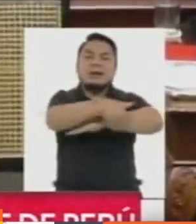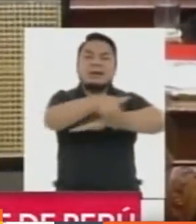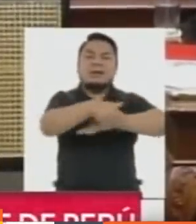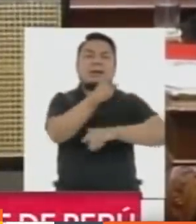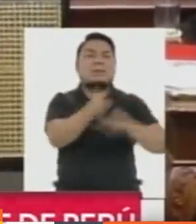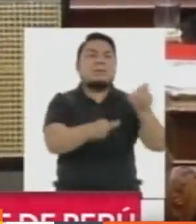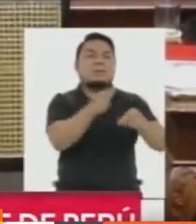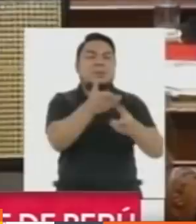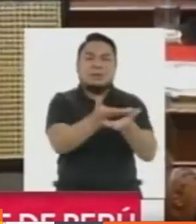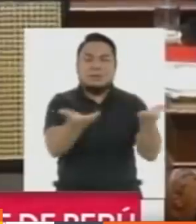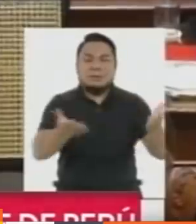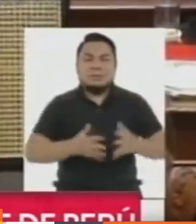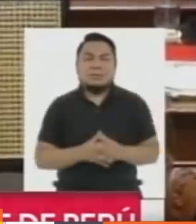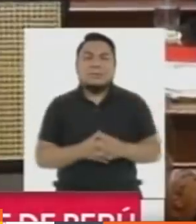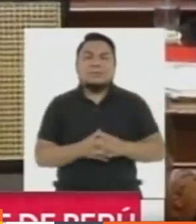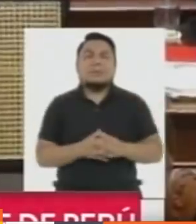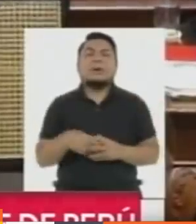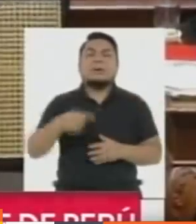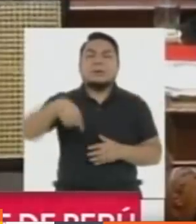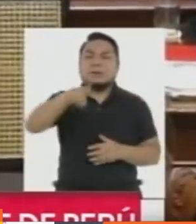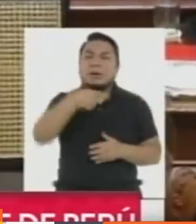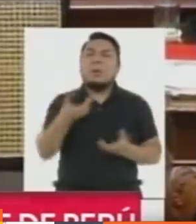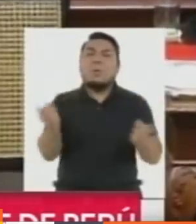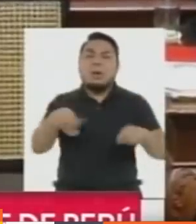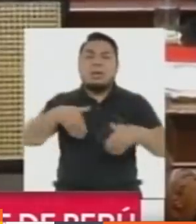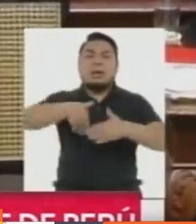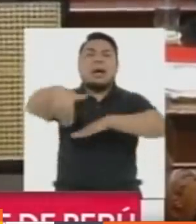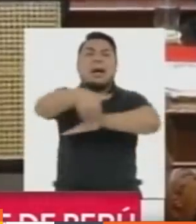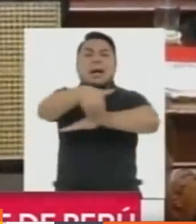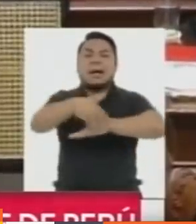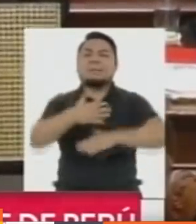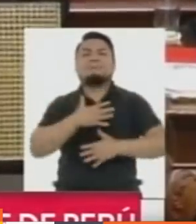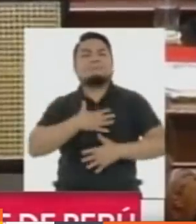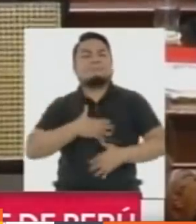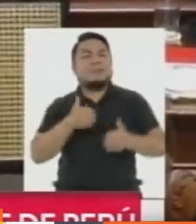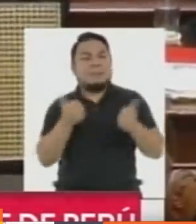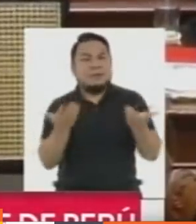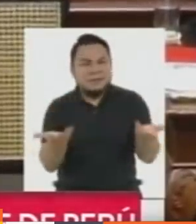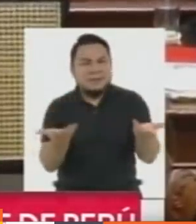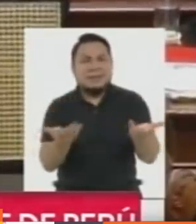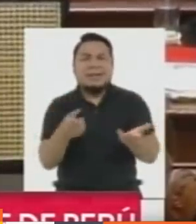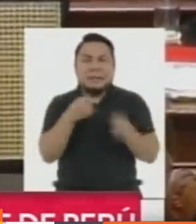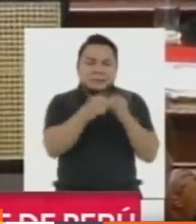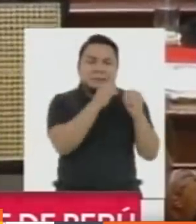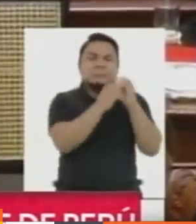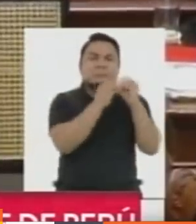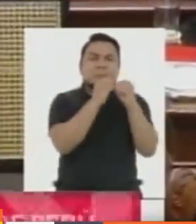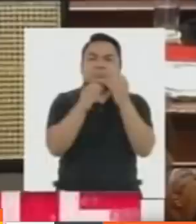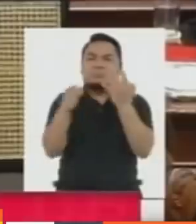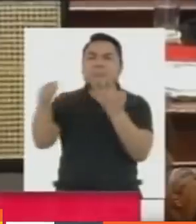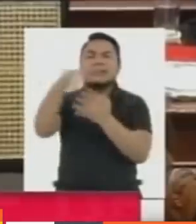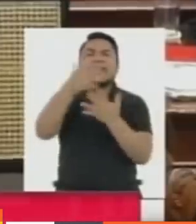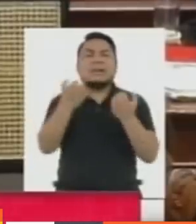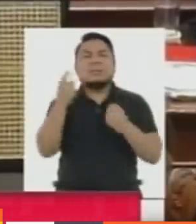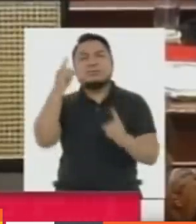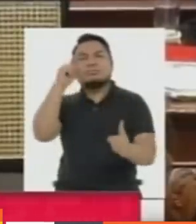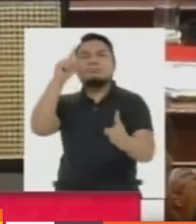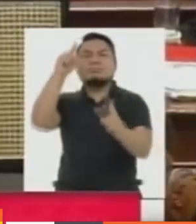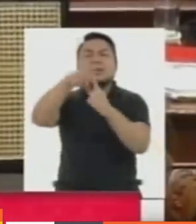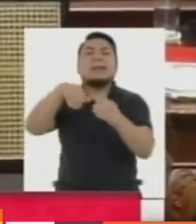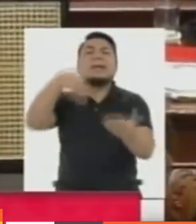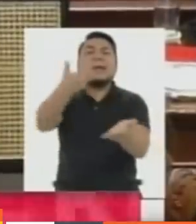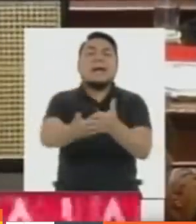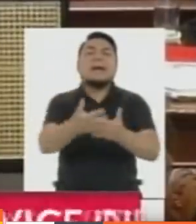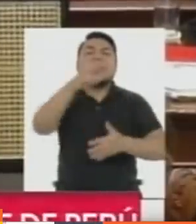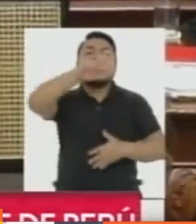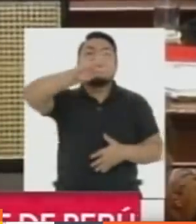del solar en la tarde en simultáneo a este discurso del jefe de estado que anunciaba la disolución del parlamento el pleno del congreso aprobaba